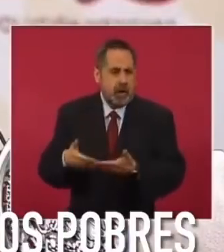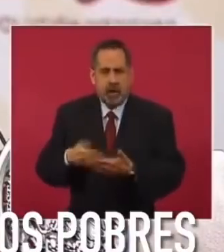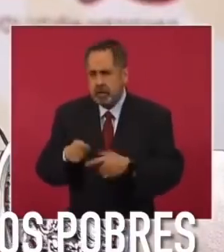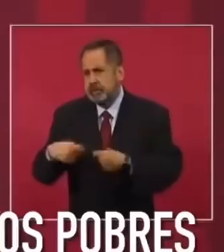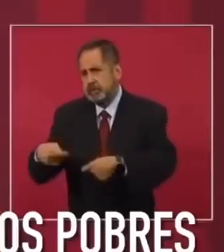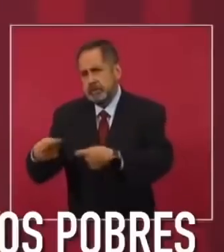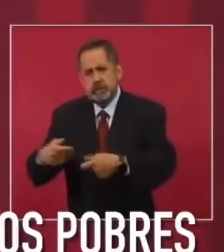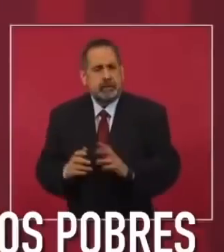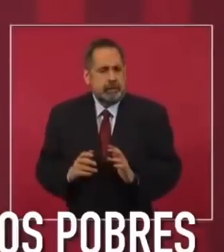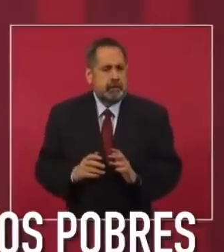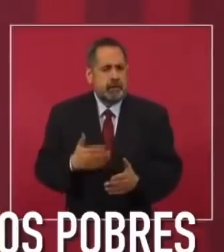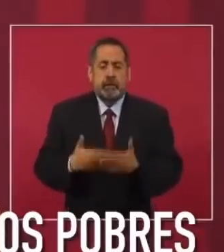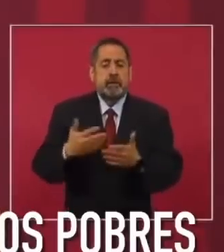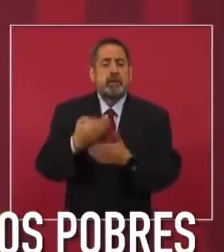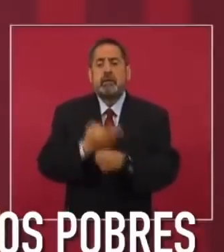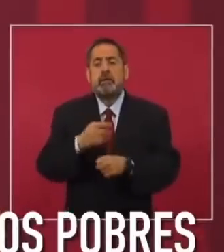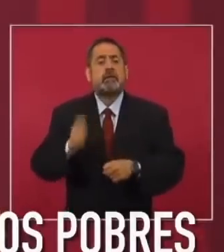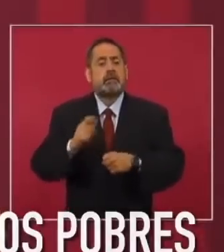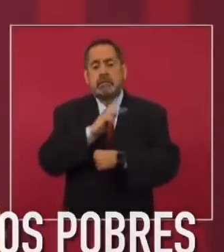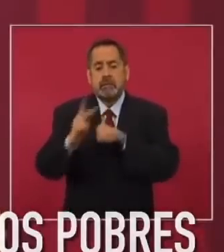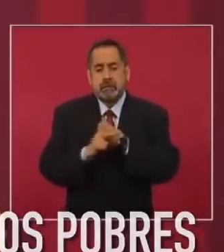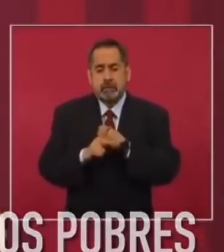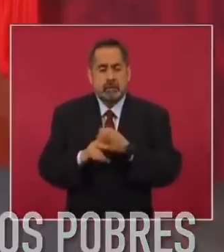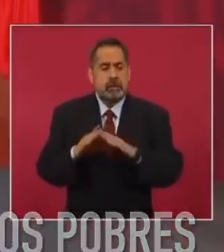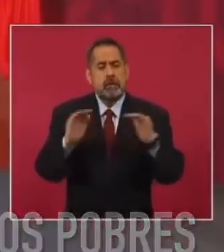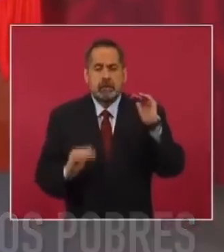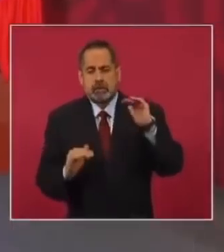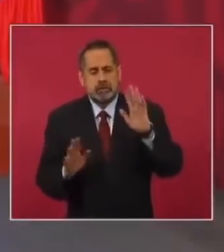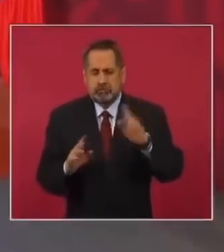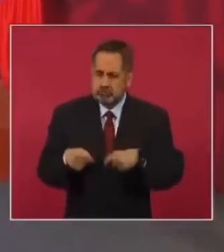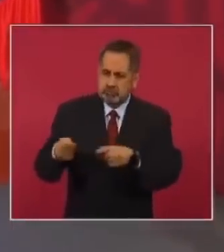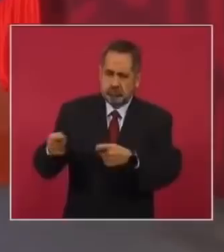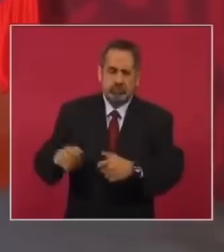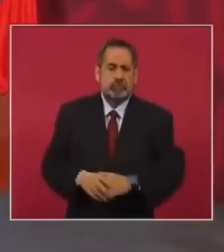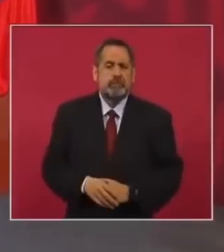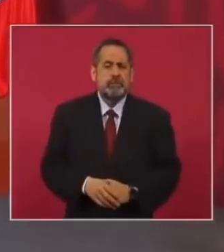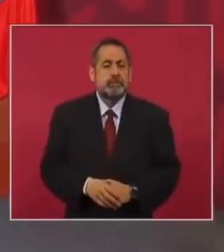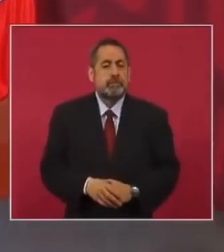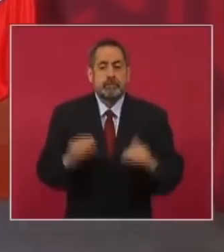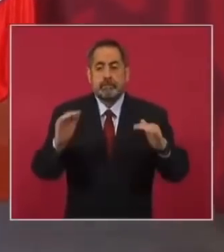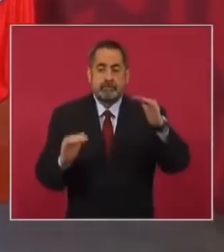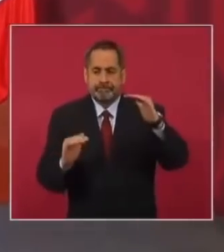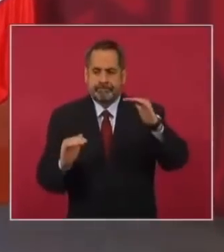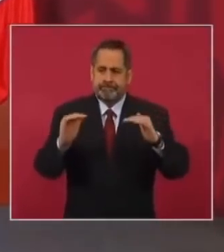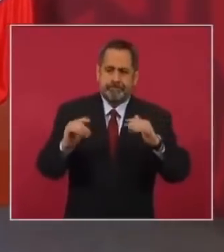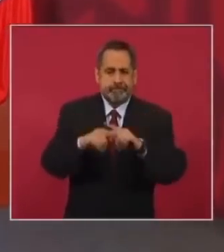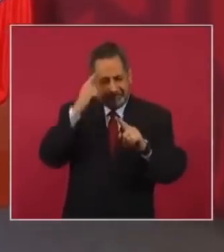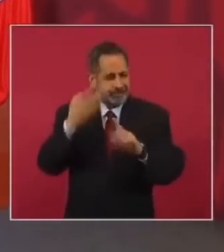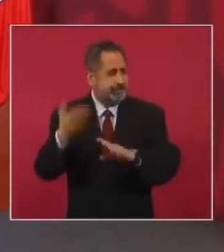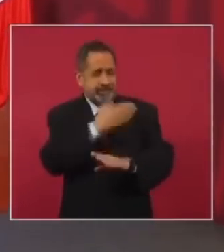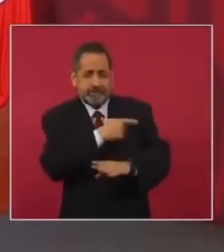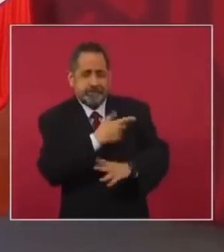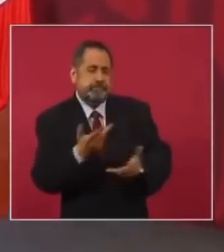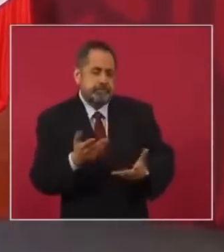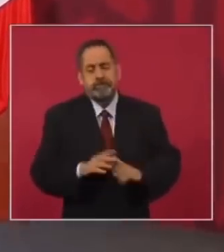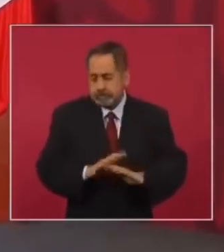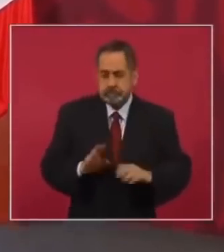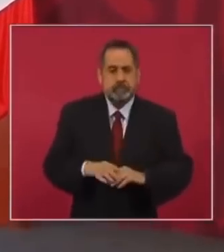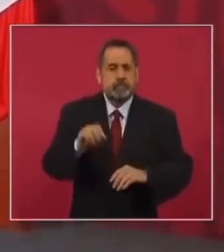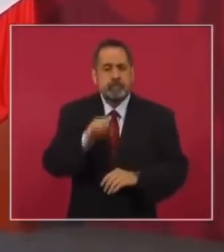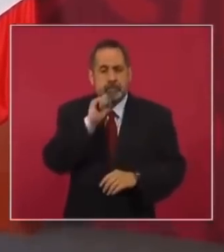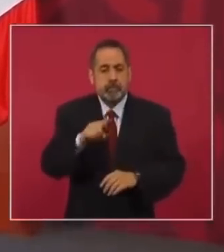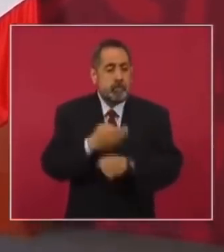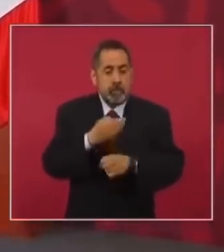Estamos viviendo en un país menos desigual que cuando se aplicaba la política neoliberal. Pero además